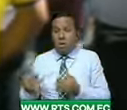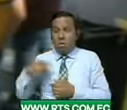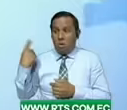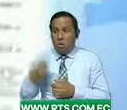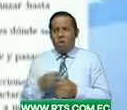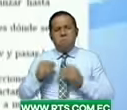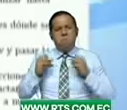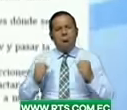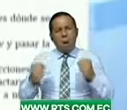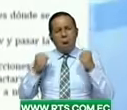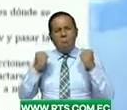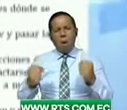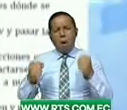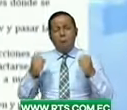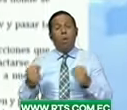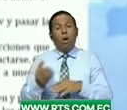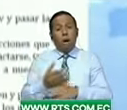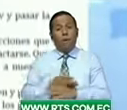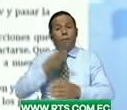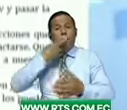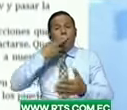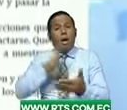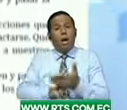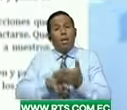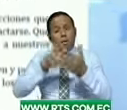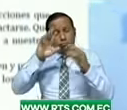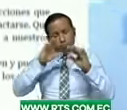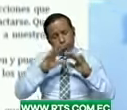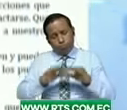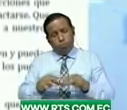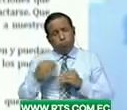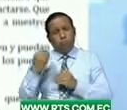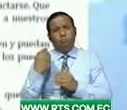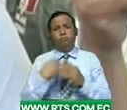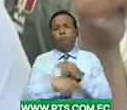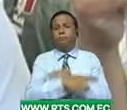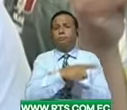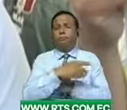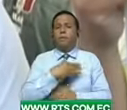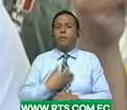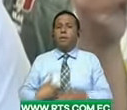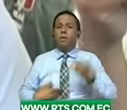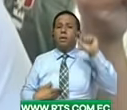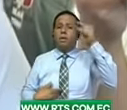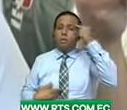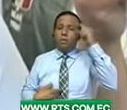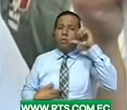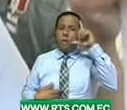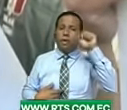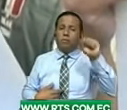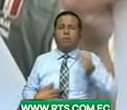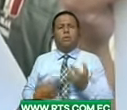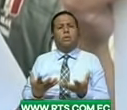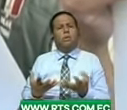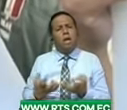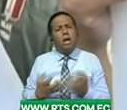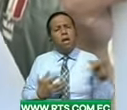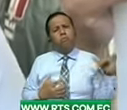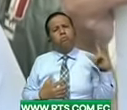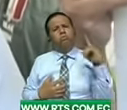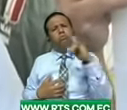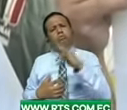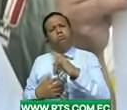Gobierno. Ahí entregaron una carta dirigida al presidente de la República, Guillermo Lasso. Pedimos que se organice ya el vuelo humanitario, que nos